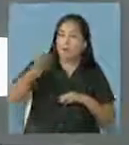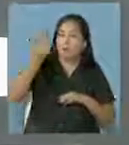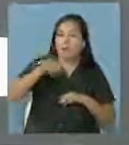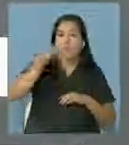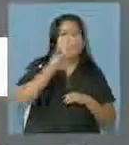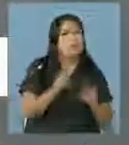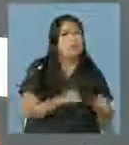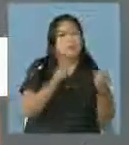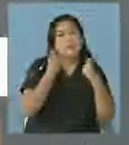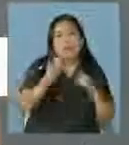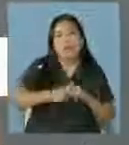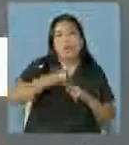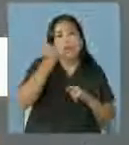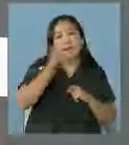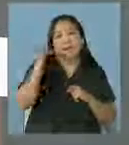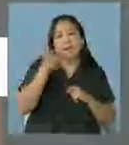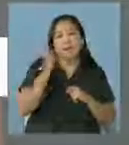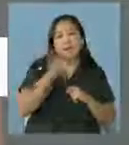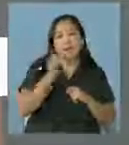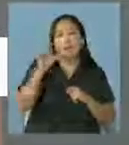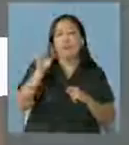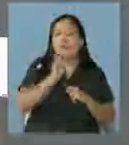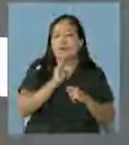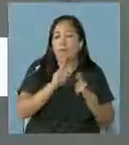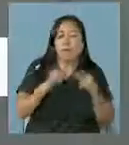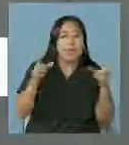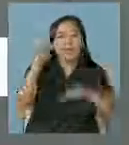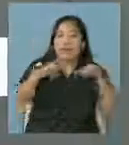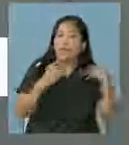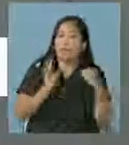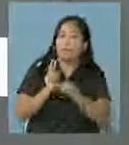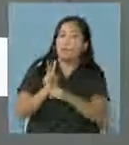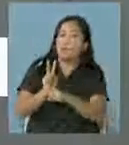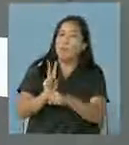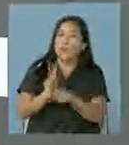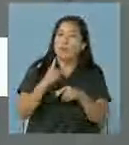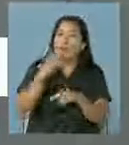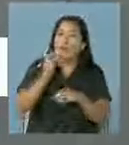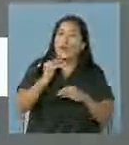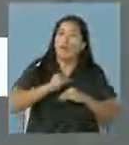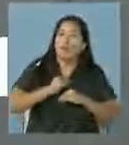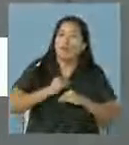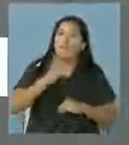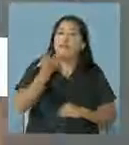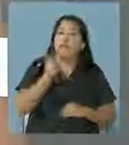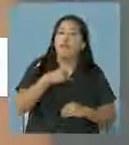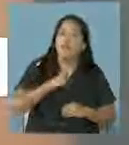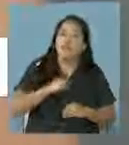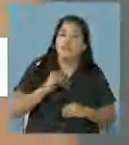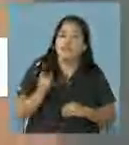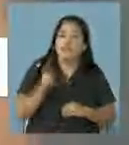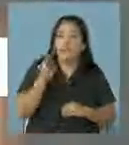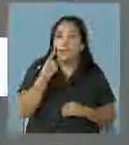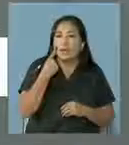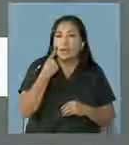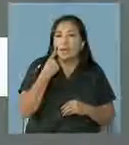necesitamos esta Victoria a todos tanto la dirigencia cuerpo técnico nosotros agarrar confianza agarrar seguridad así que bueno